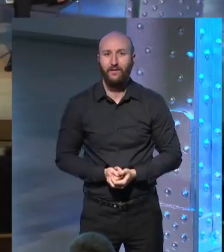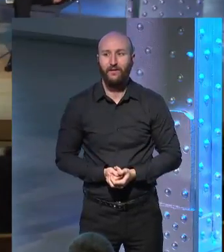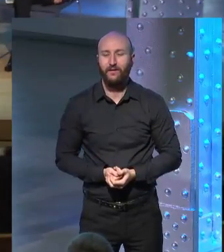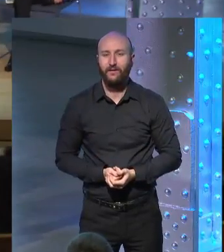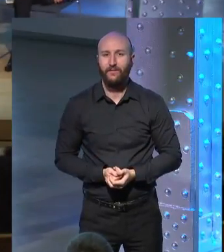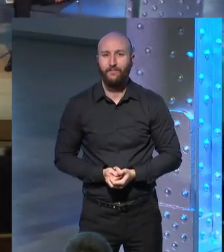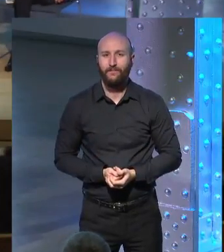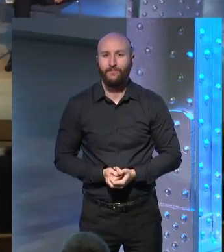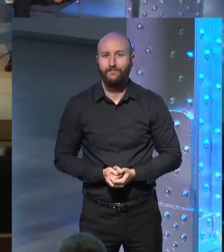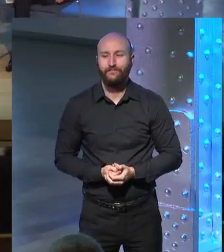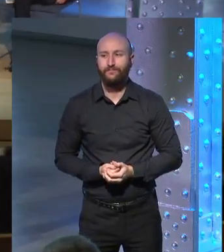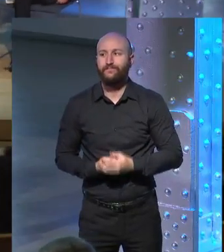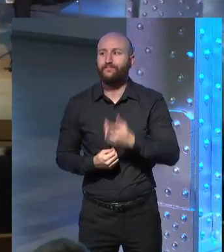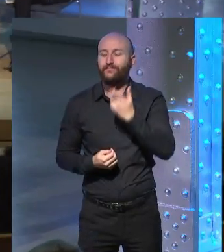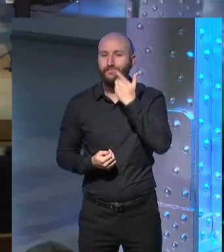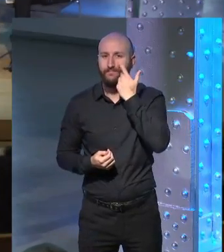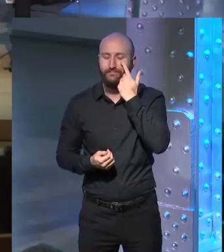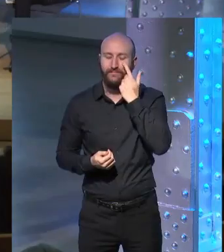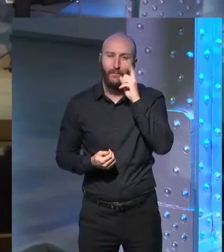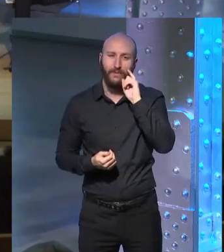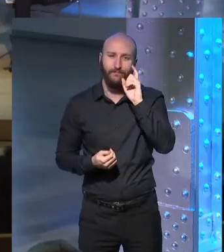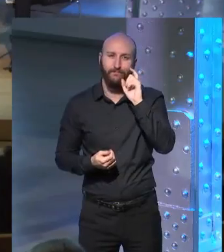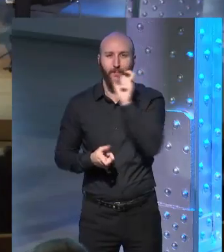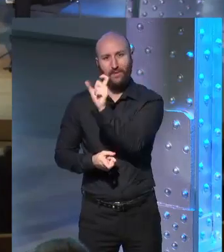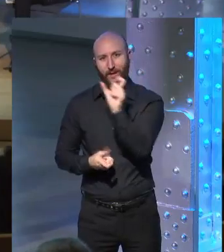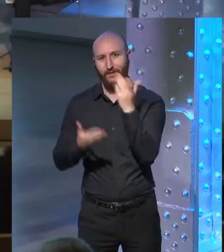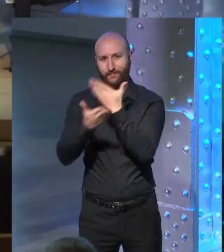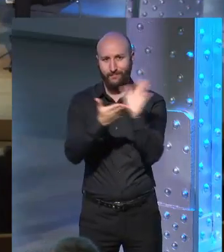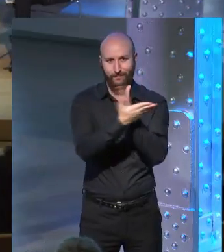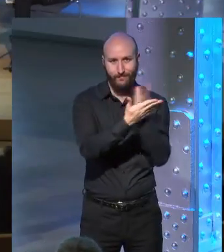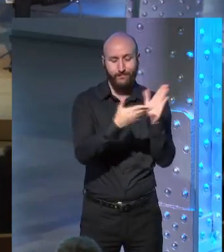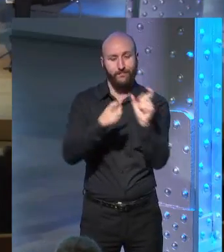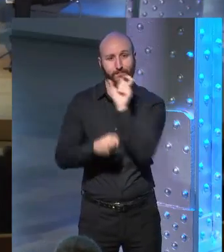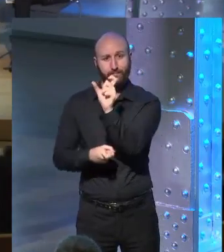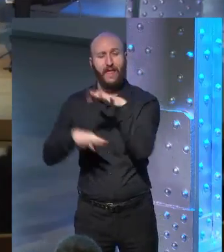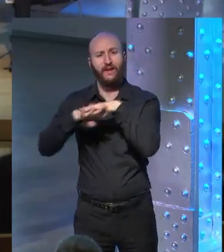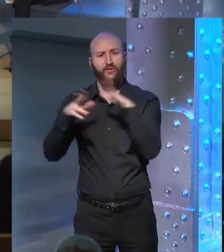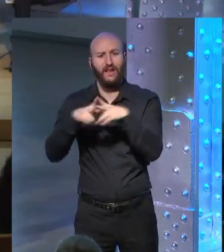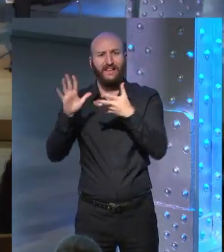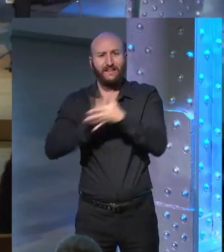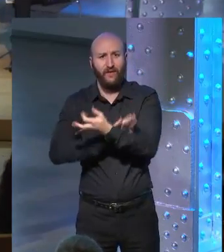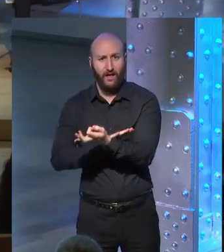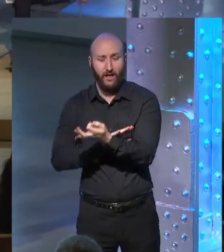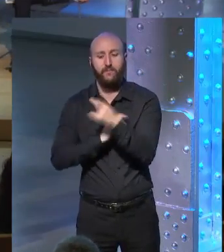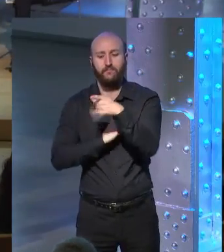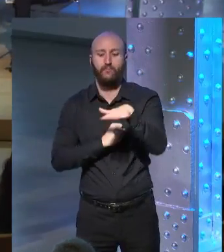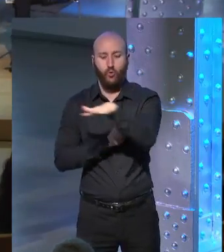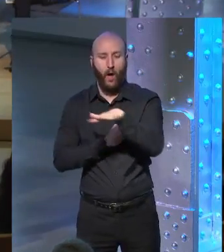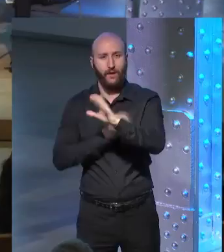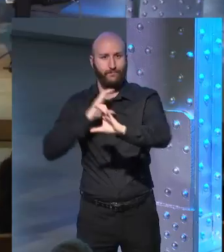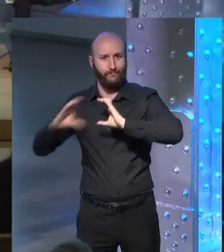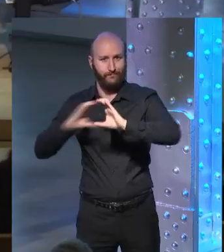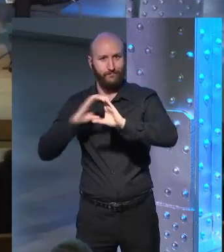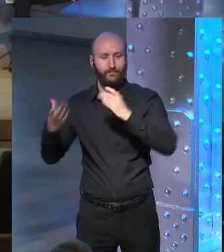Vamos a ir marcando conceptos. ¿Qué es una red social? Una red social es un lugar en el que te comunicas con